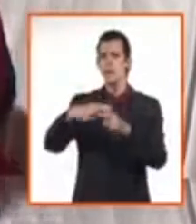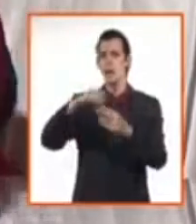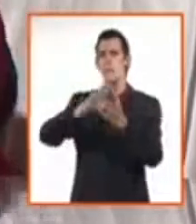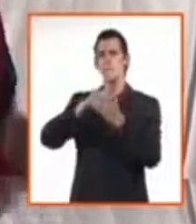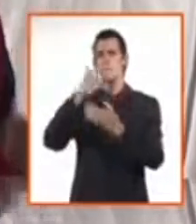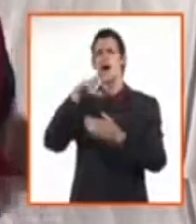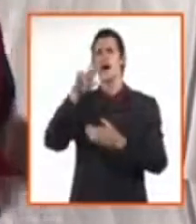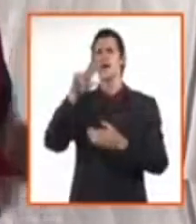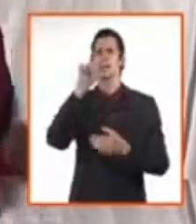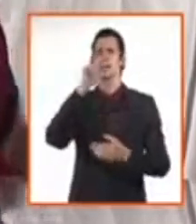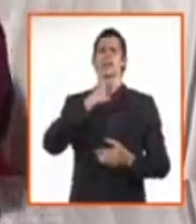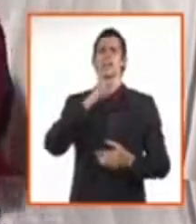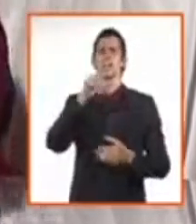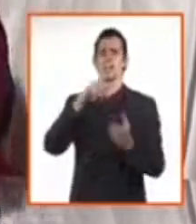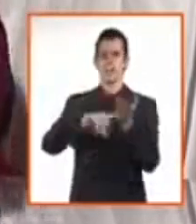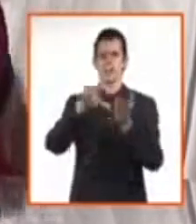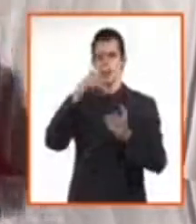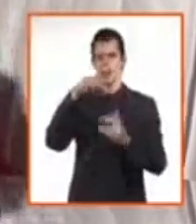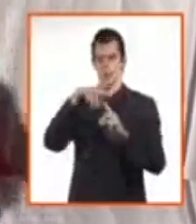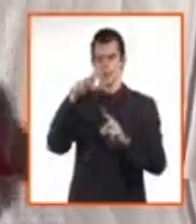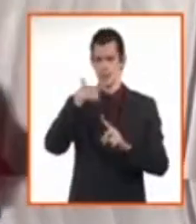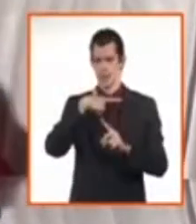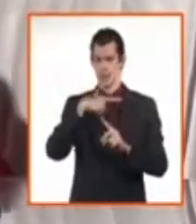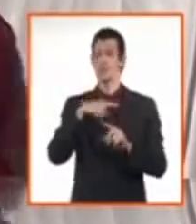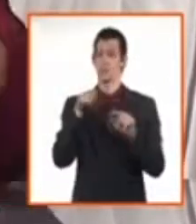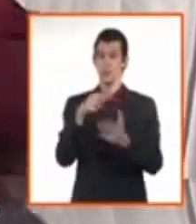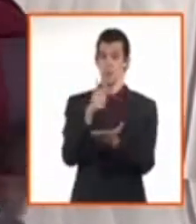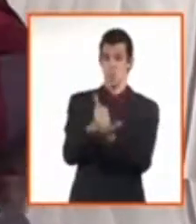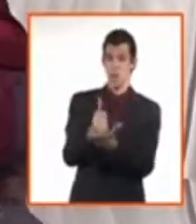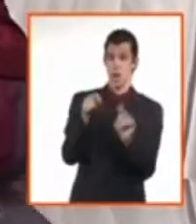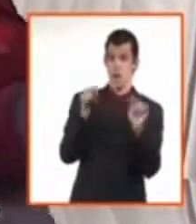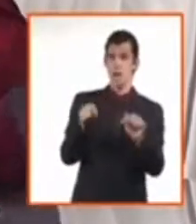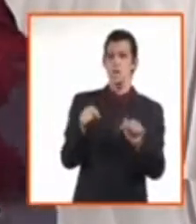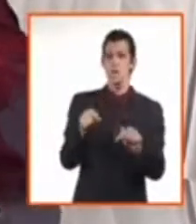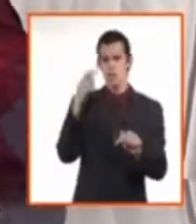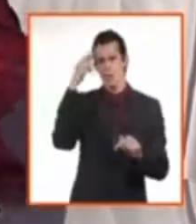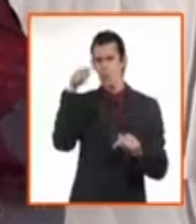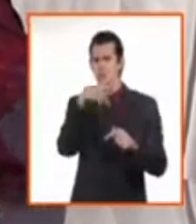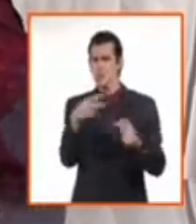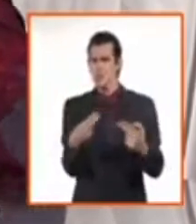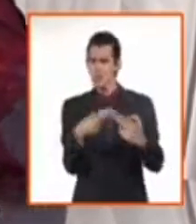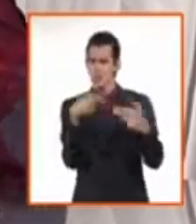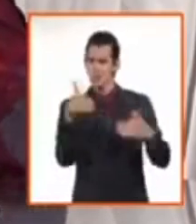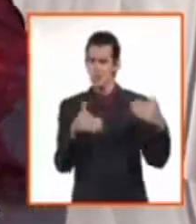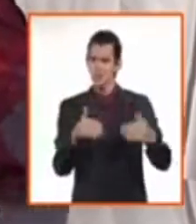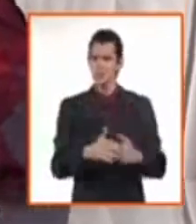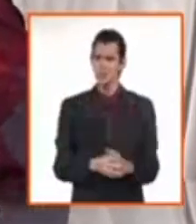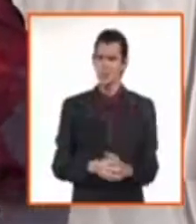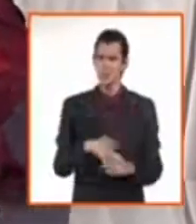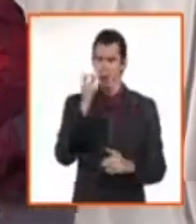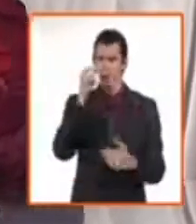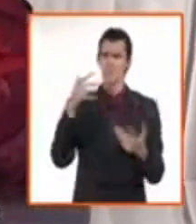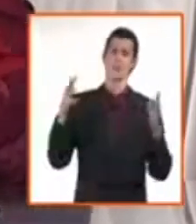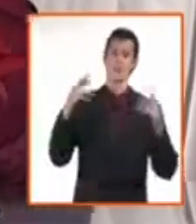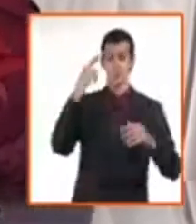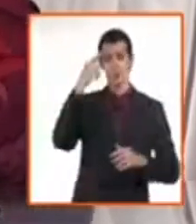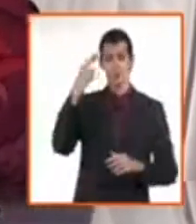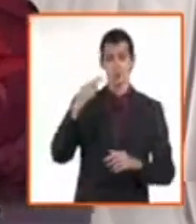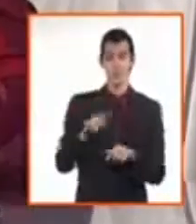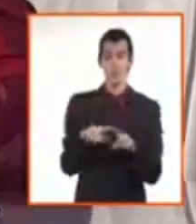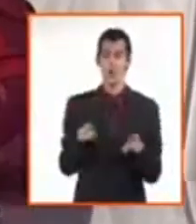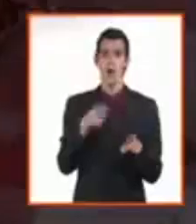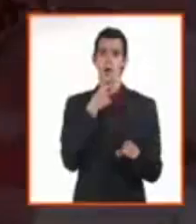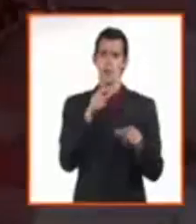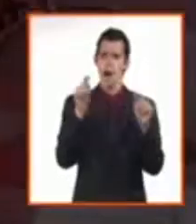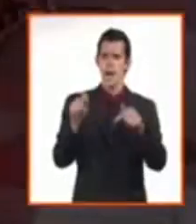hoy en este minuto está en el zócalo y dicen que está abarrotado el zócalo esperando que sirvió que iba a tocar